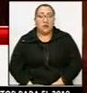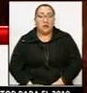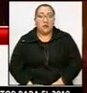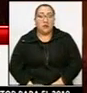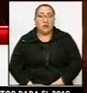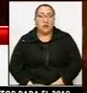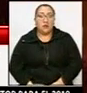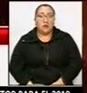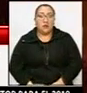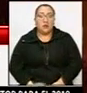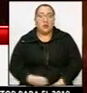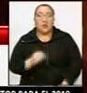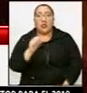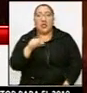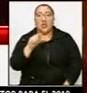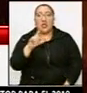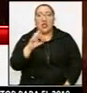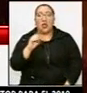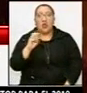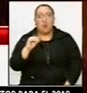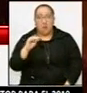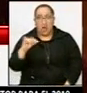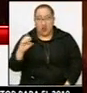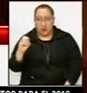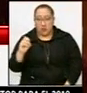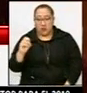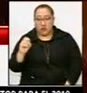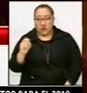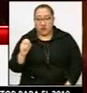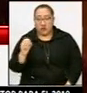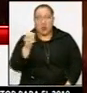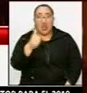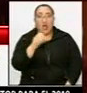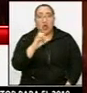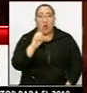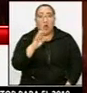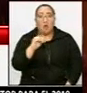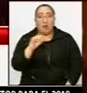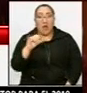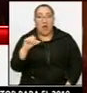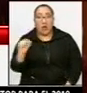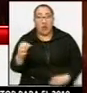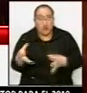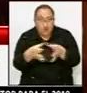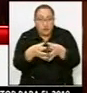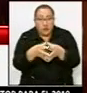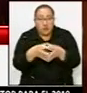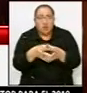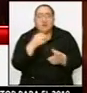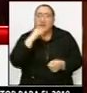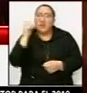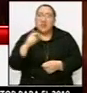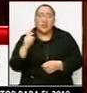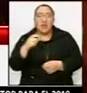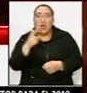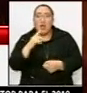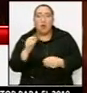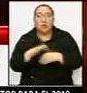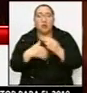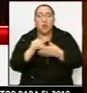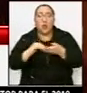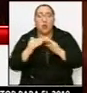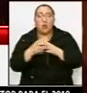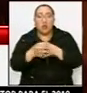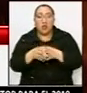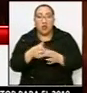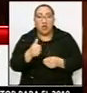de Gencomayo en la provincia de Acomayo, que debe atender la demanda de agua e irrigación para las comunidades de